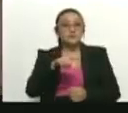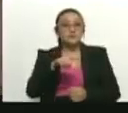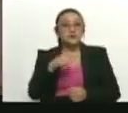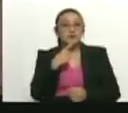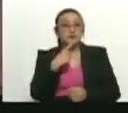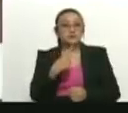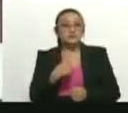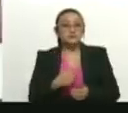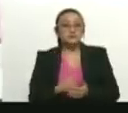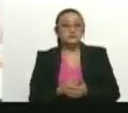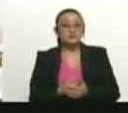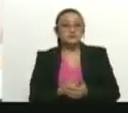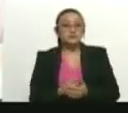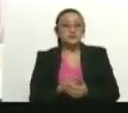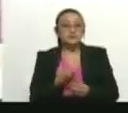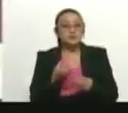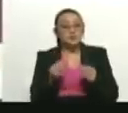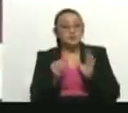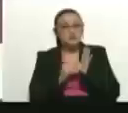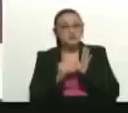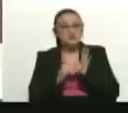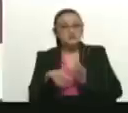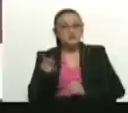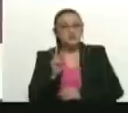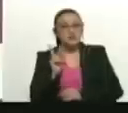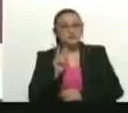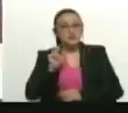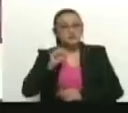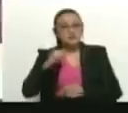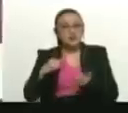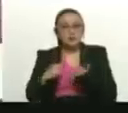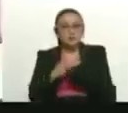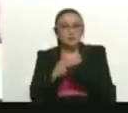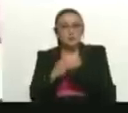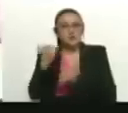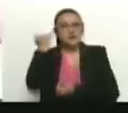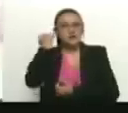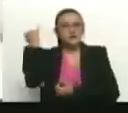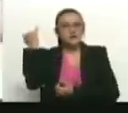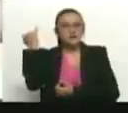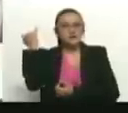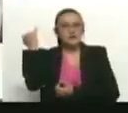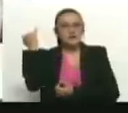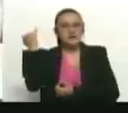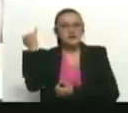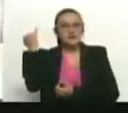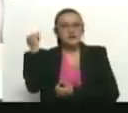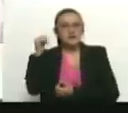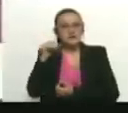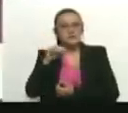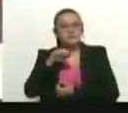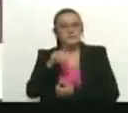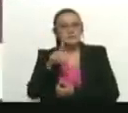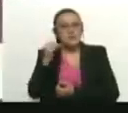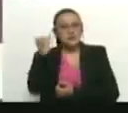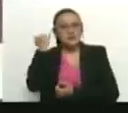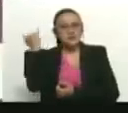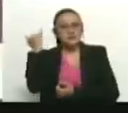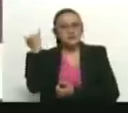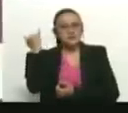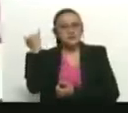enfatizado en varias ocasiones que Venezuela apoya la iniciativa de la Franja y la Ruta, la iniciativa